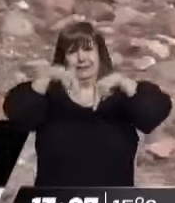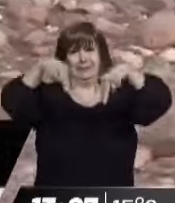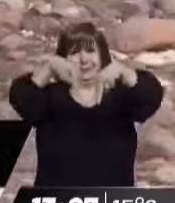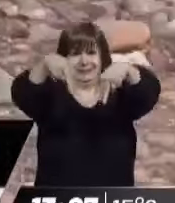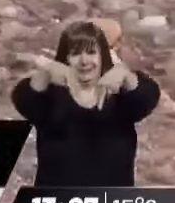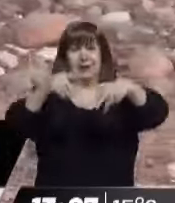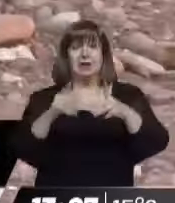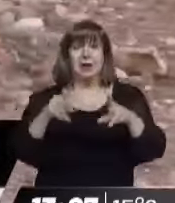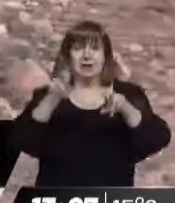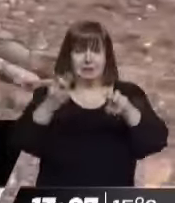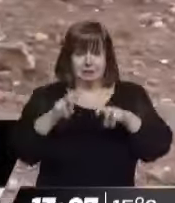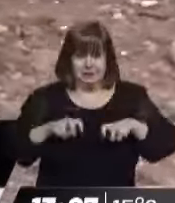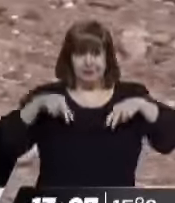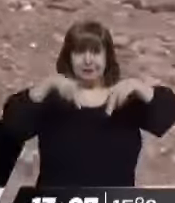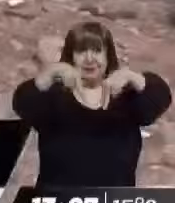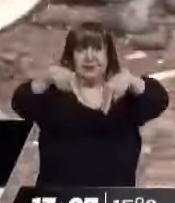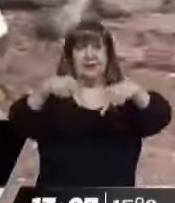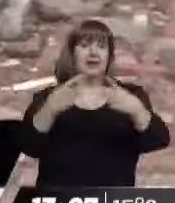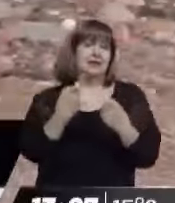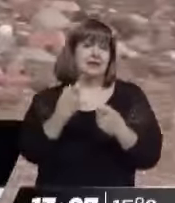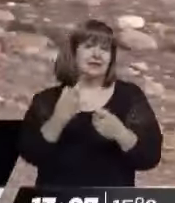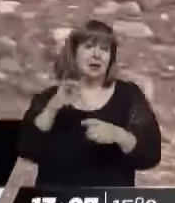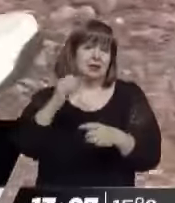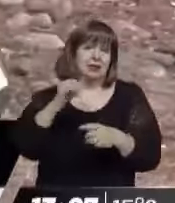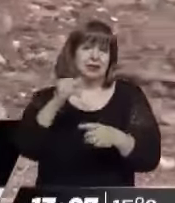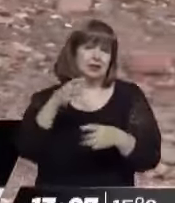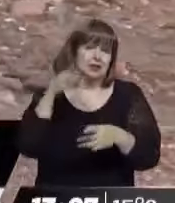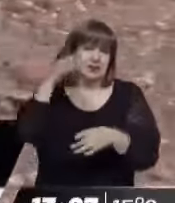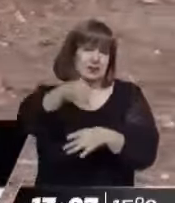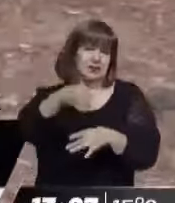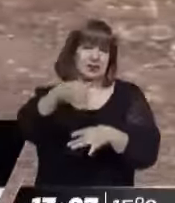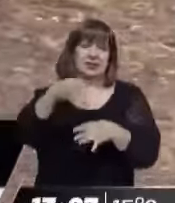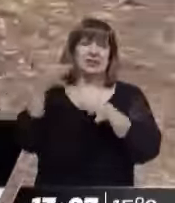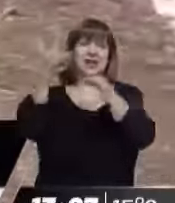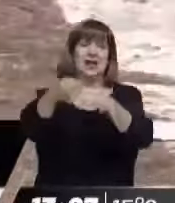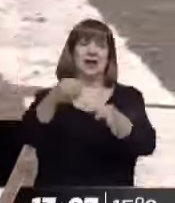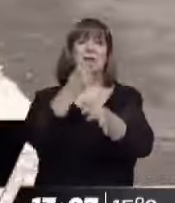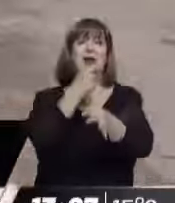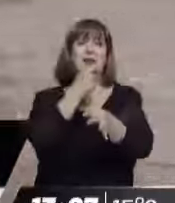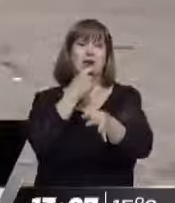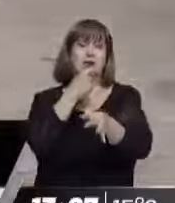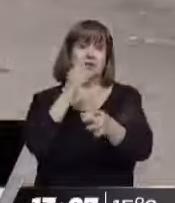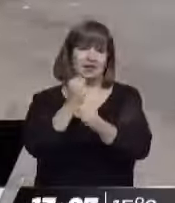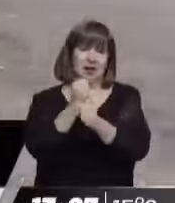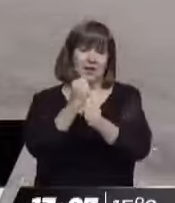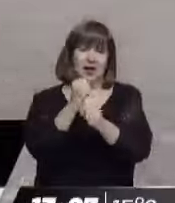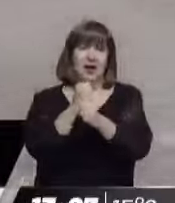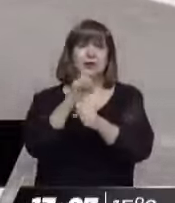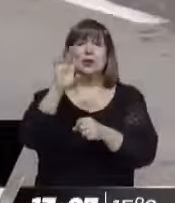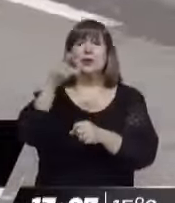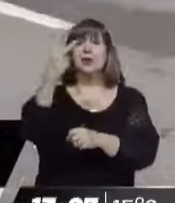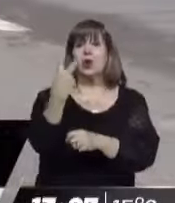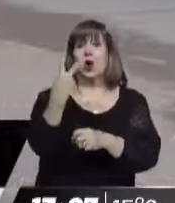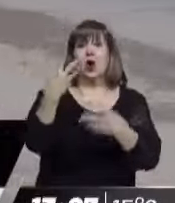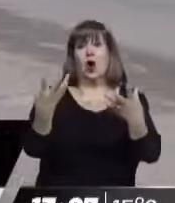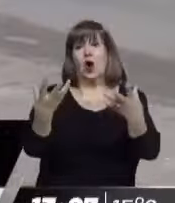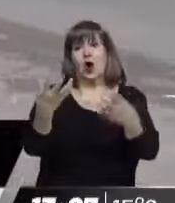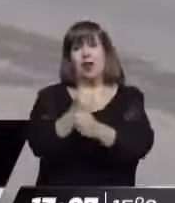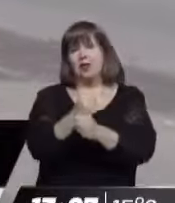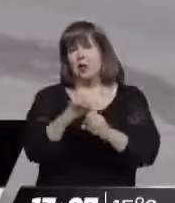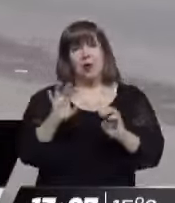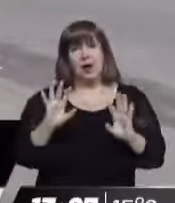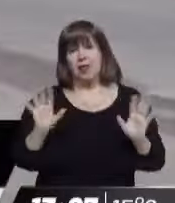Y necesitamos sí o sí llegar a Mendoza. Lo que pedimos, si es que, o sea, lo necesitamos a gritos ahora y